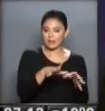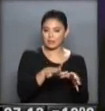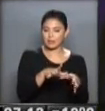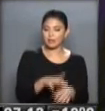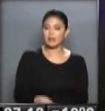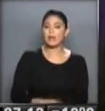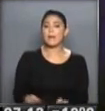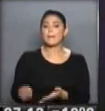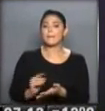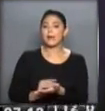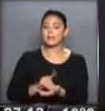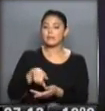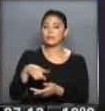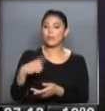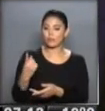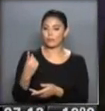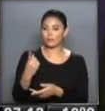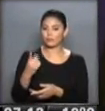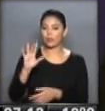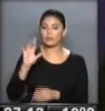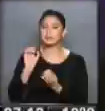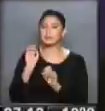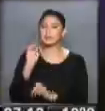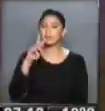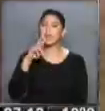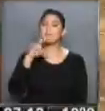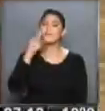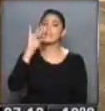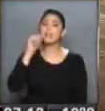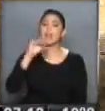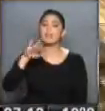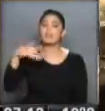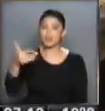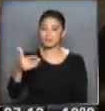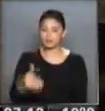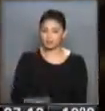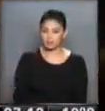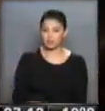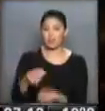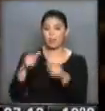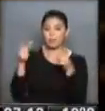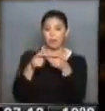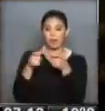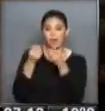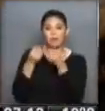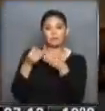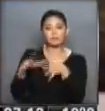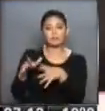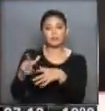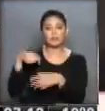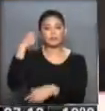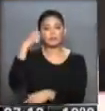Aires, también vamos a estar hablando de La Vida Después, una película que inició su rodaje con